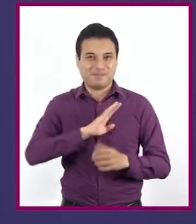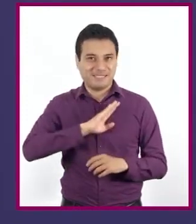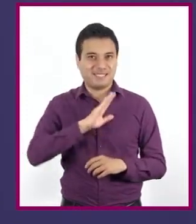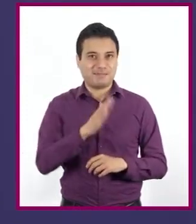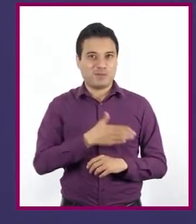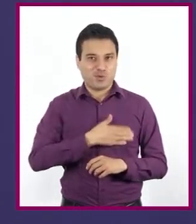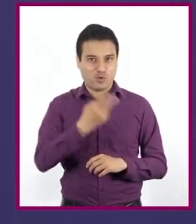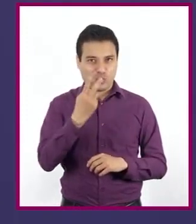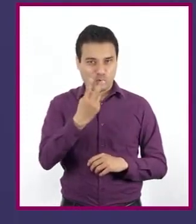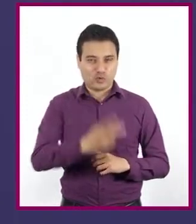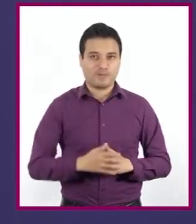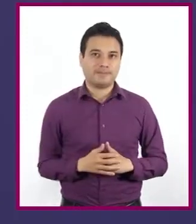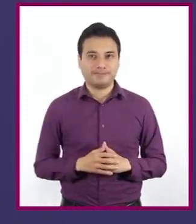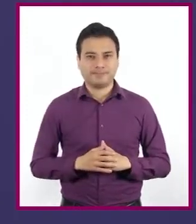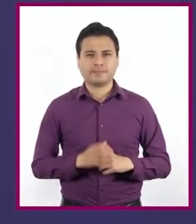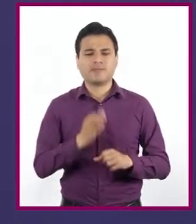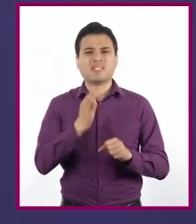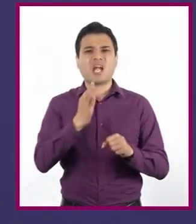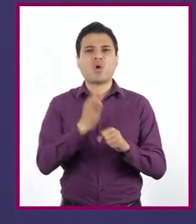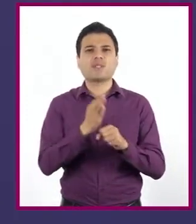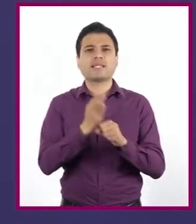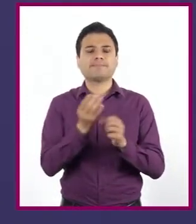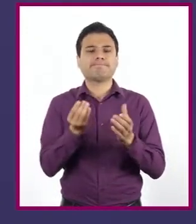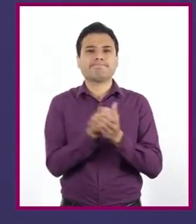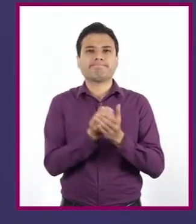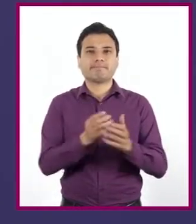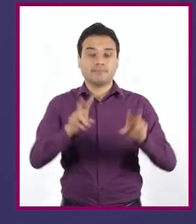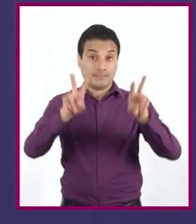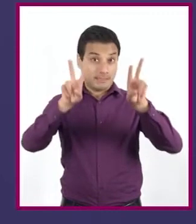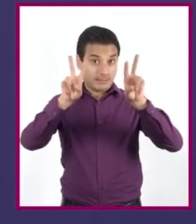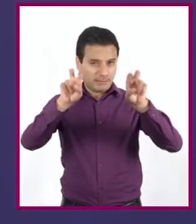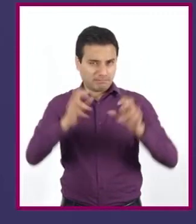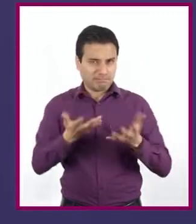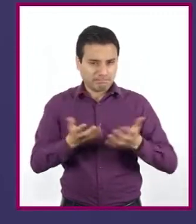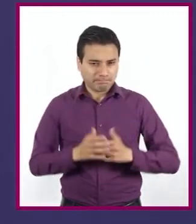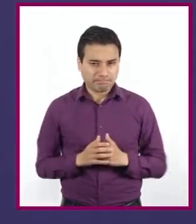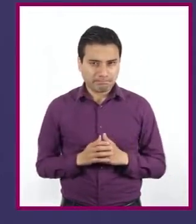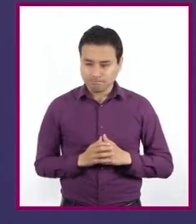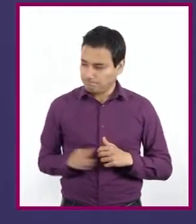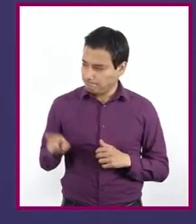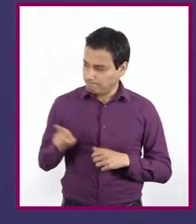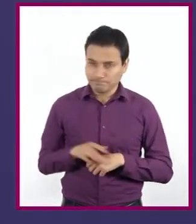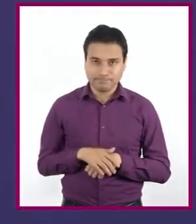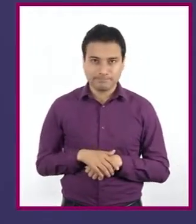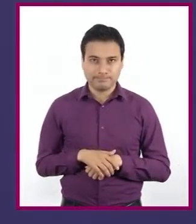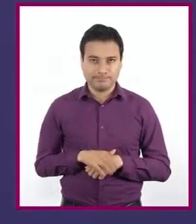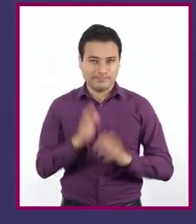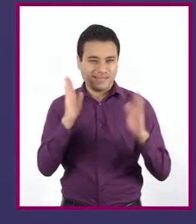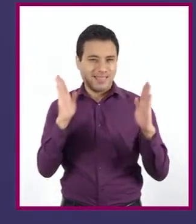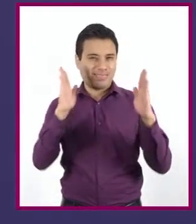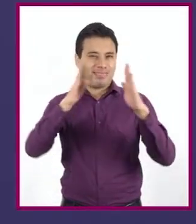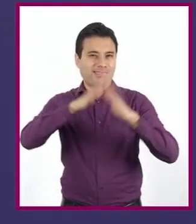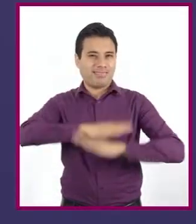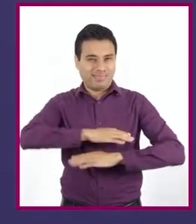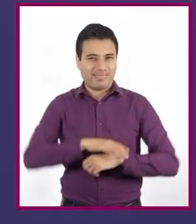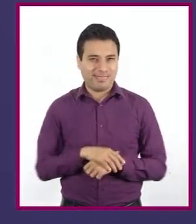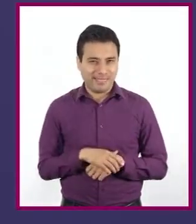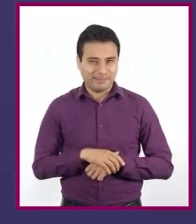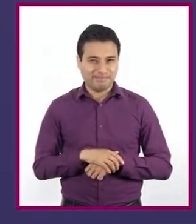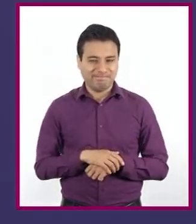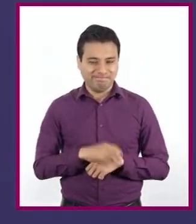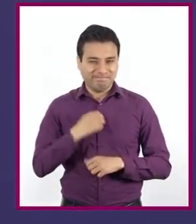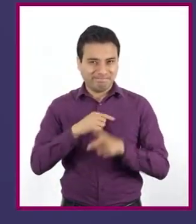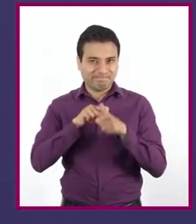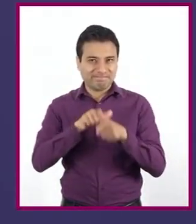Materna 2. En esta sesión, titulada Recreando Ando, revisaremos algunos elementos que nos serán útiles para